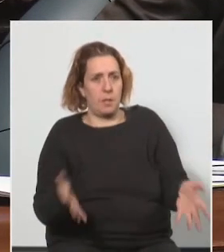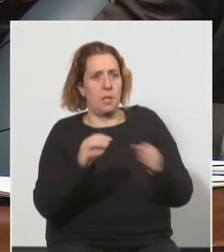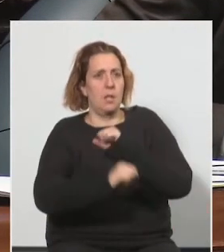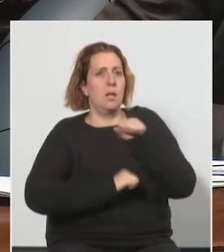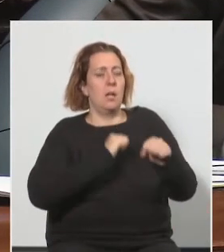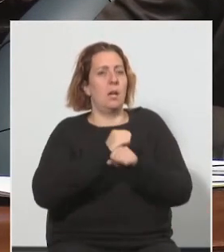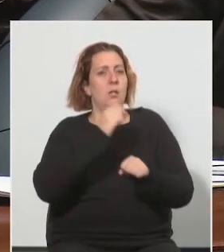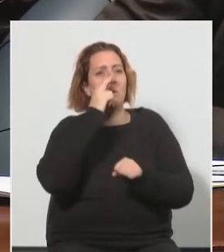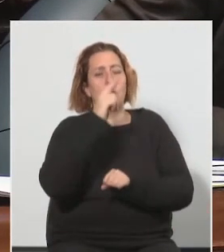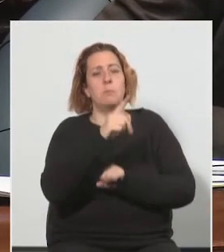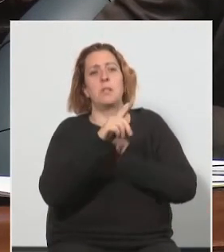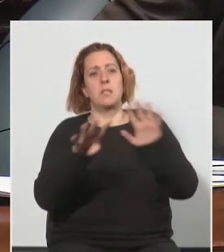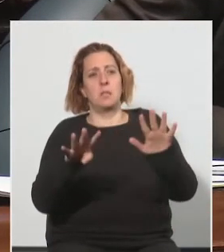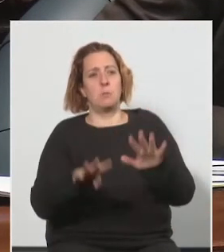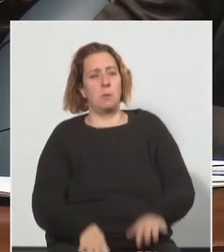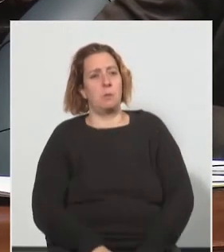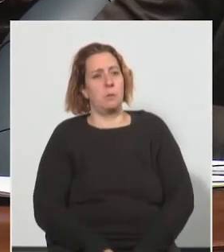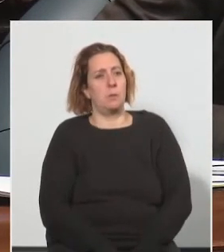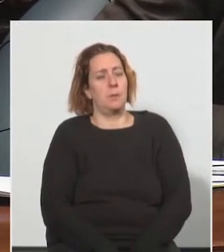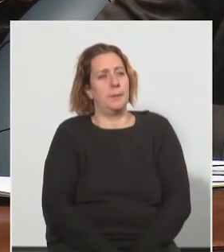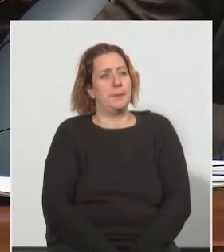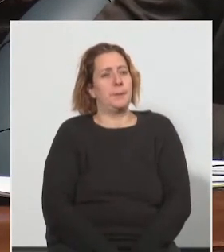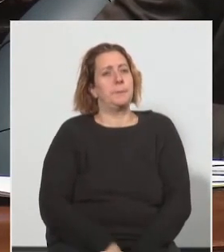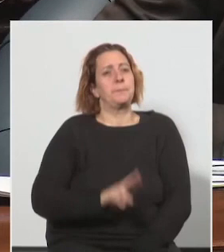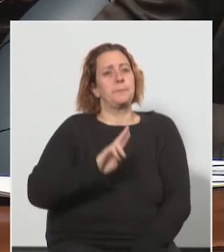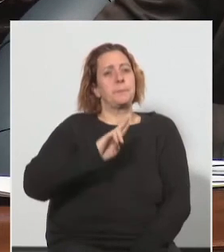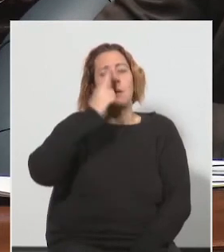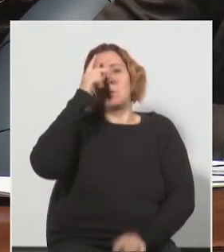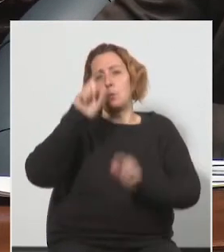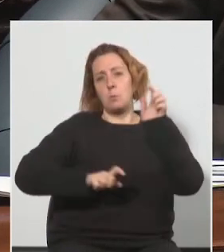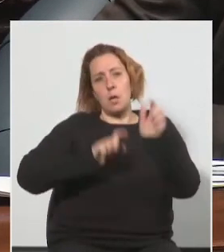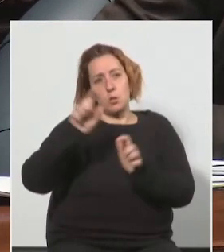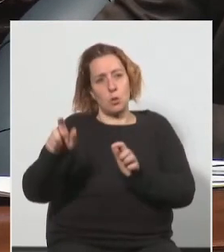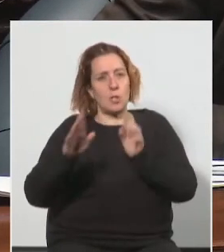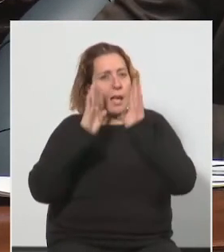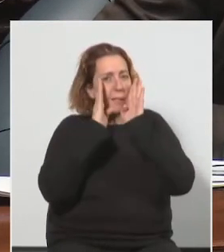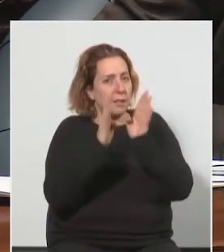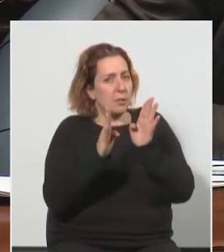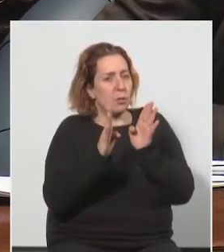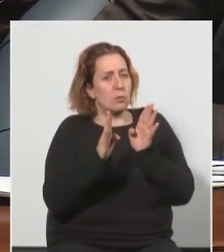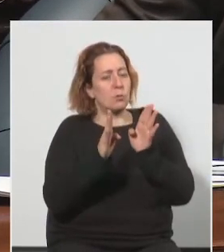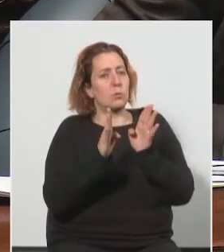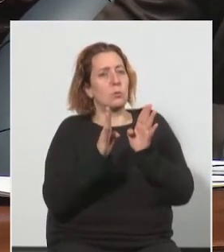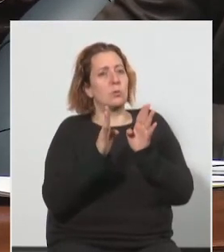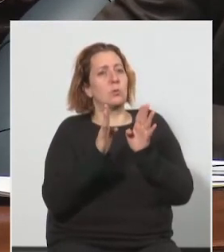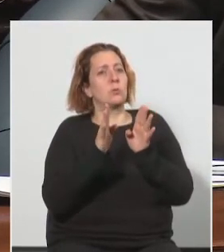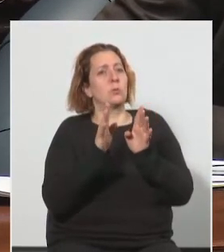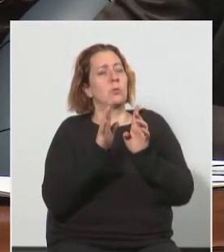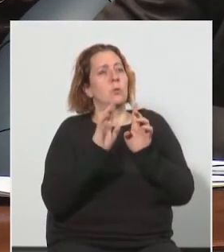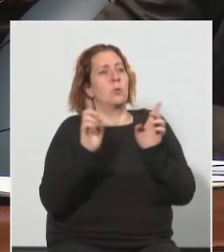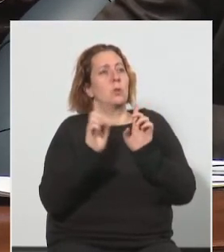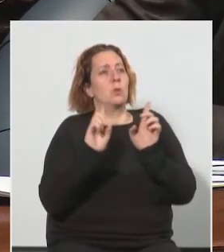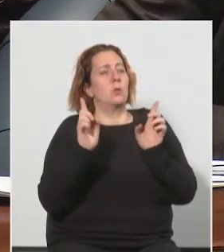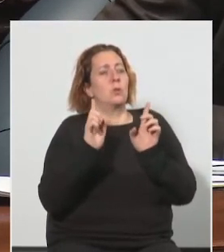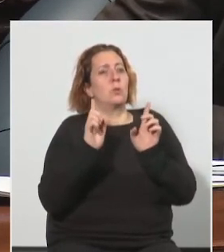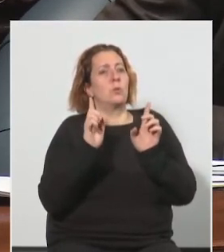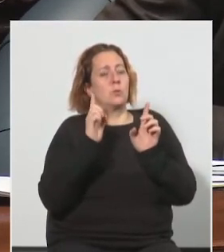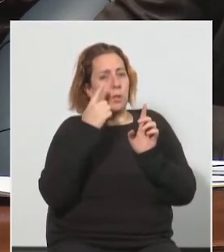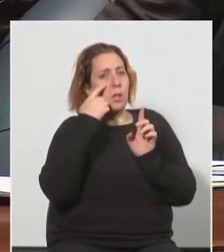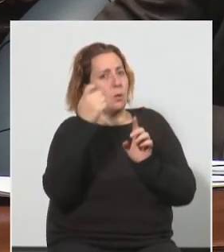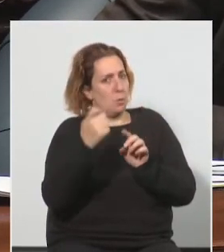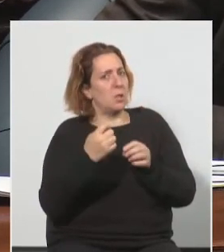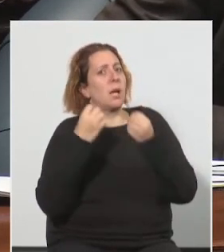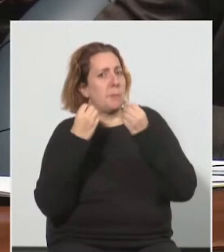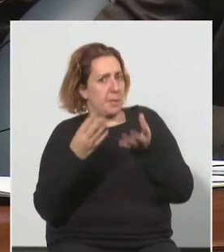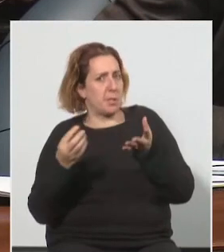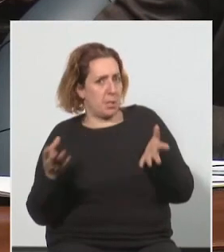el año 2019? A los uruguayos, atentos, no les había pasado desapercibido lo